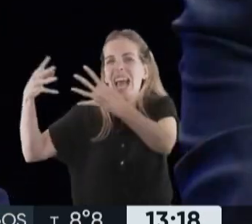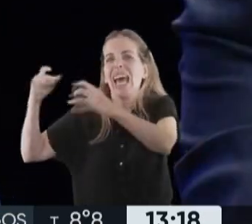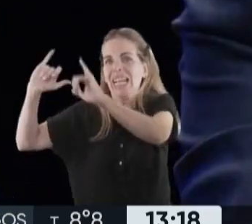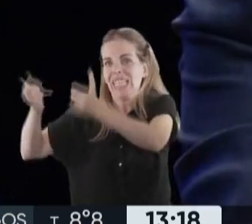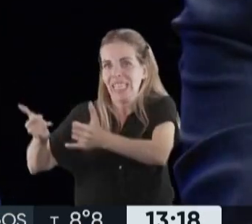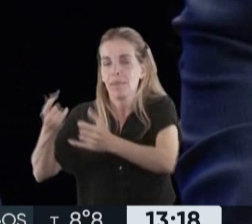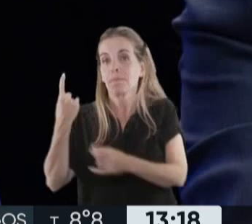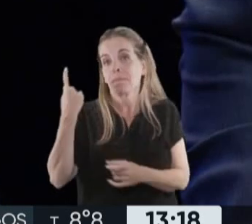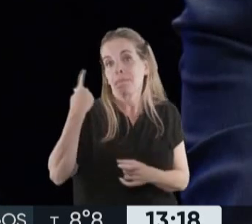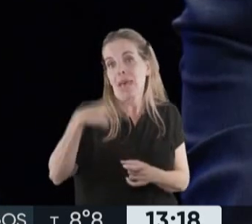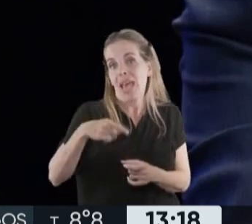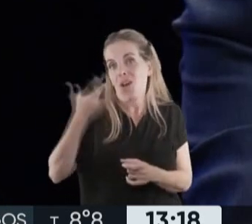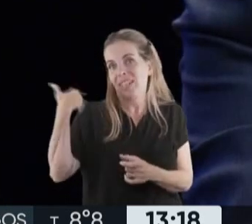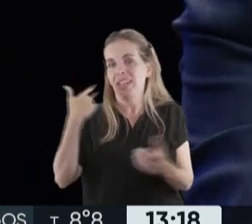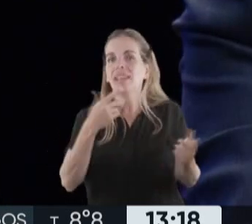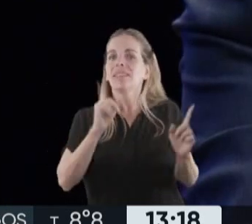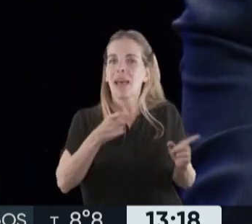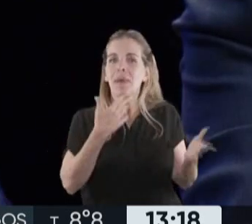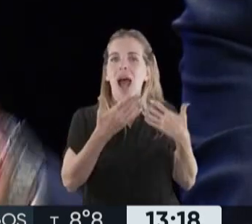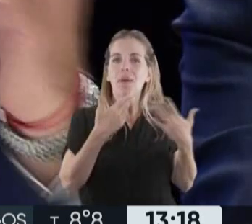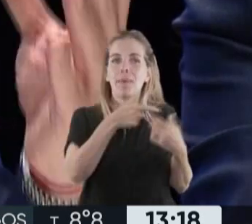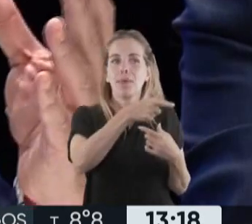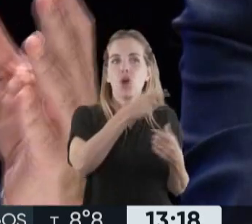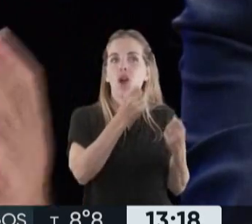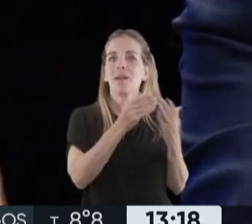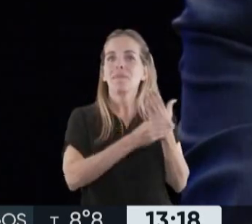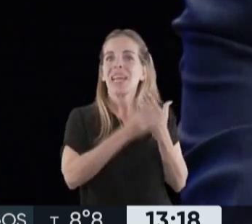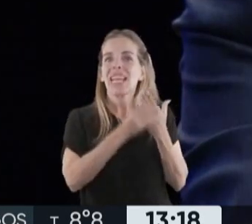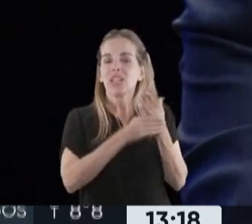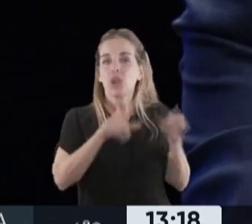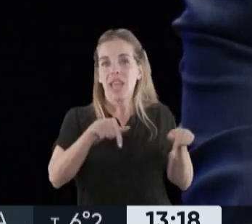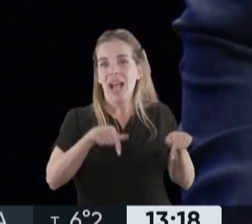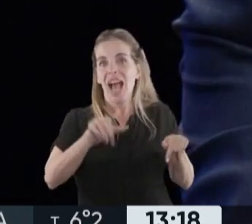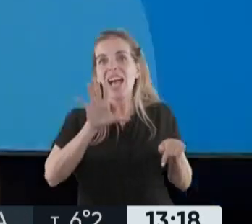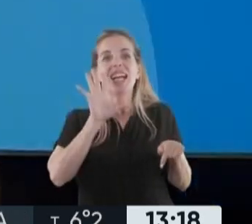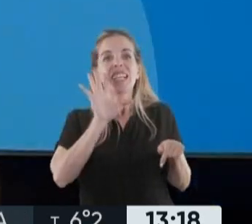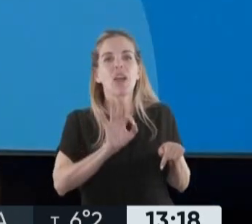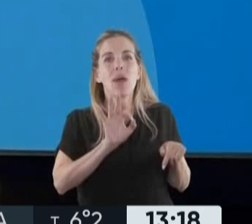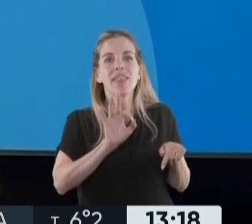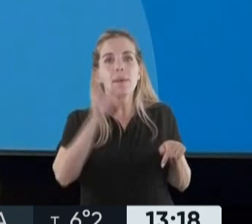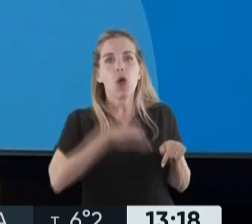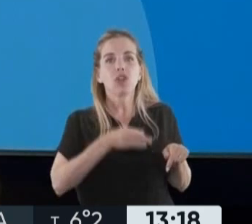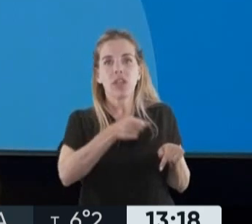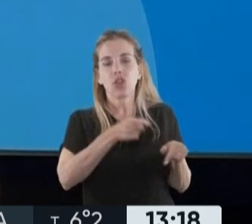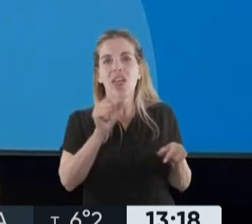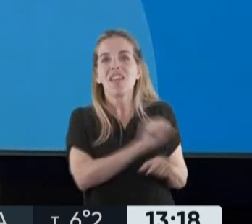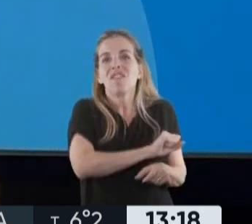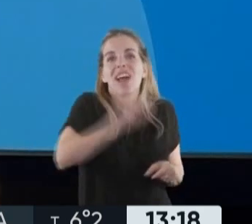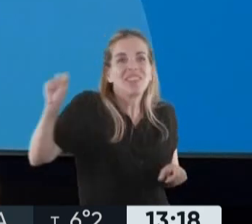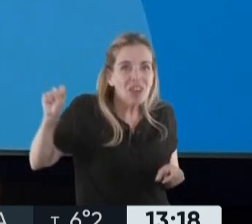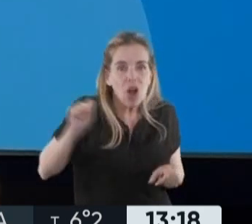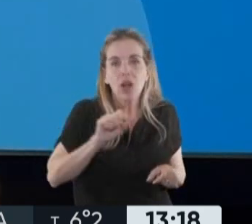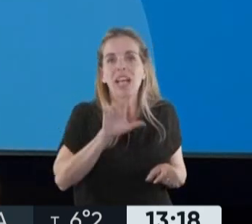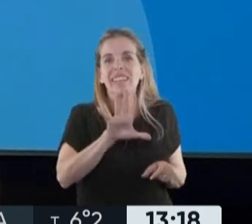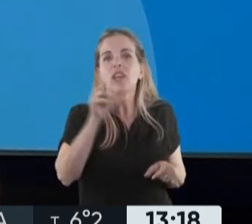Pero ayer hablábamos con Martín y de los 50 puntos de inflación que la Argentina ha tenido, debe haber 10 que tienen